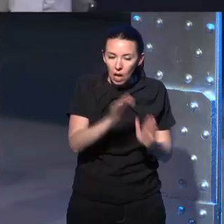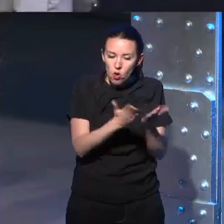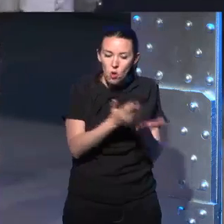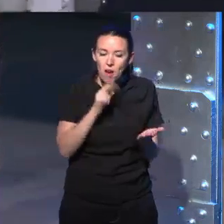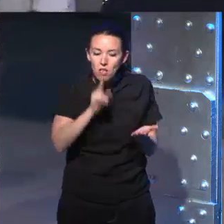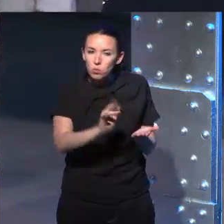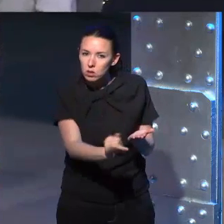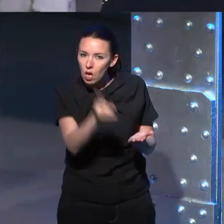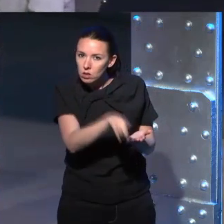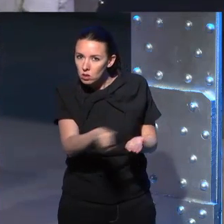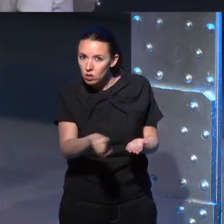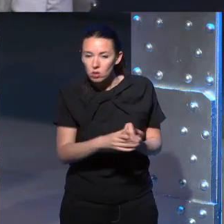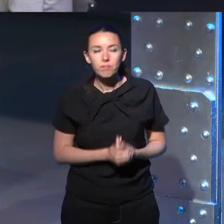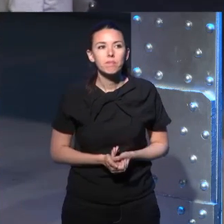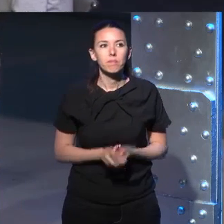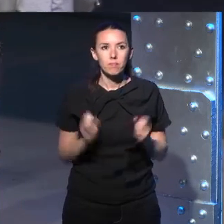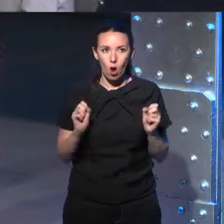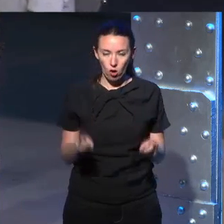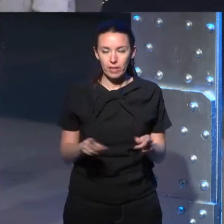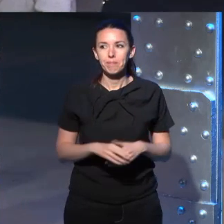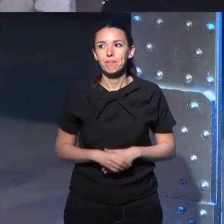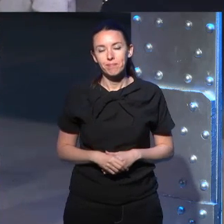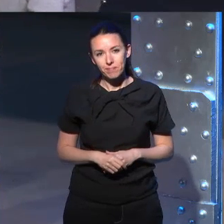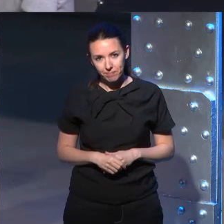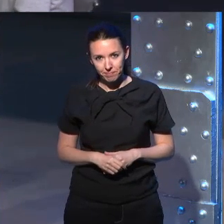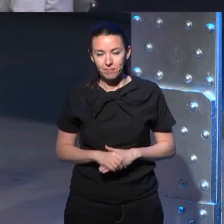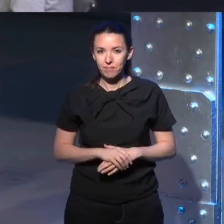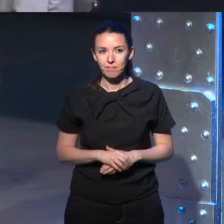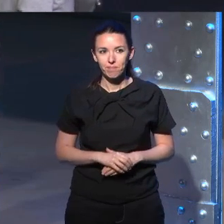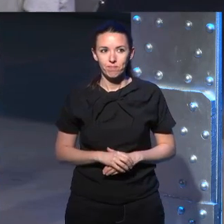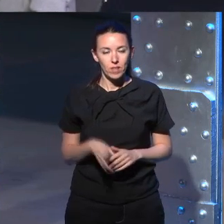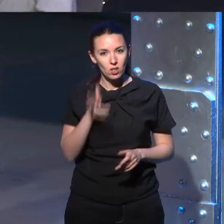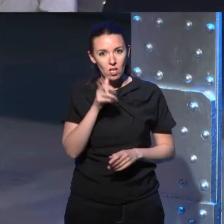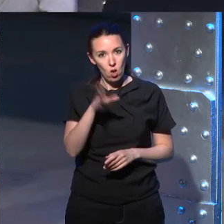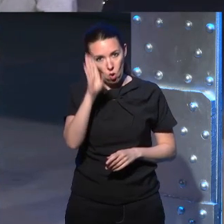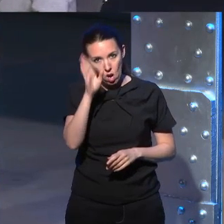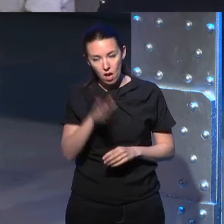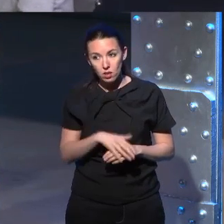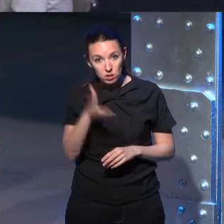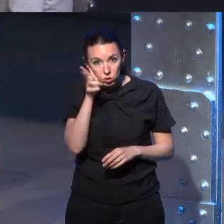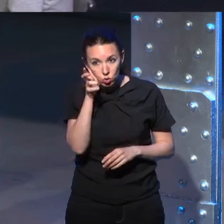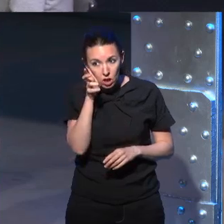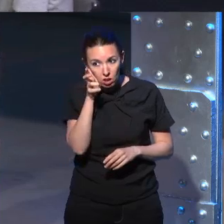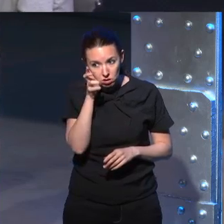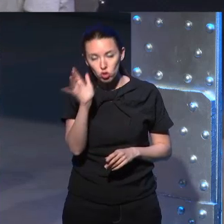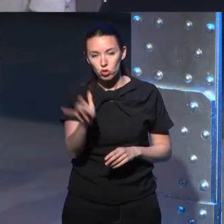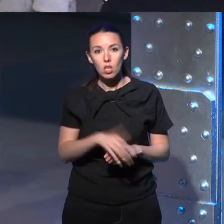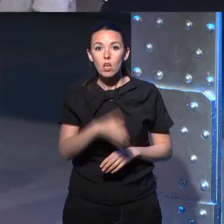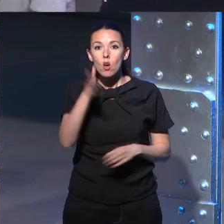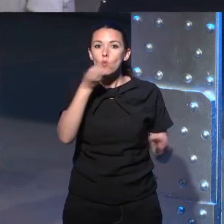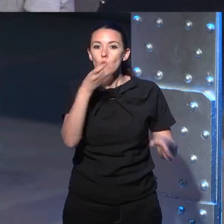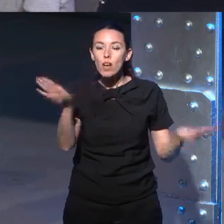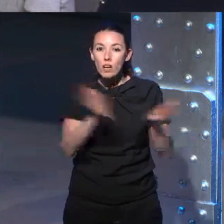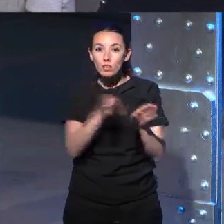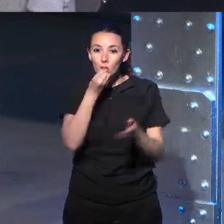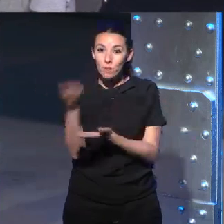pregunta? Ok, no se escucha. Hola, ¿se escucha? Hola, buenas